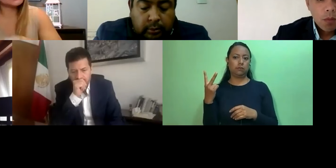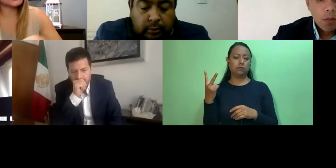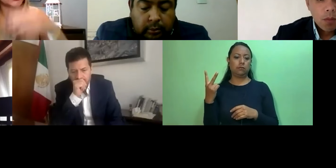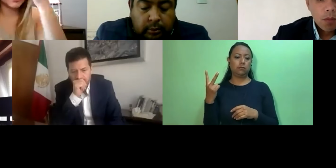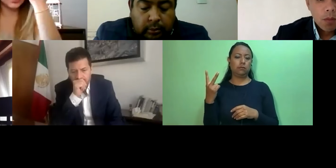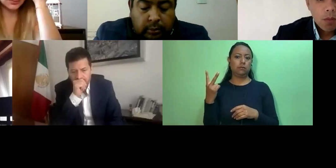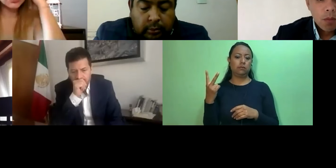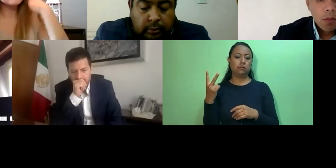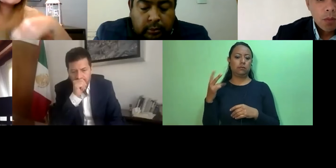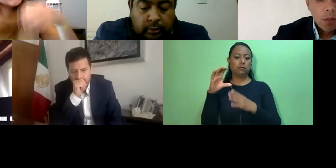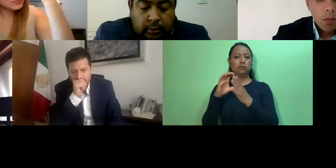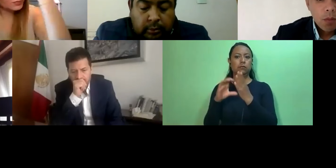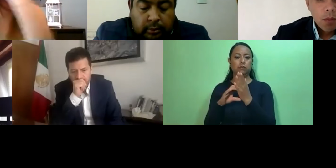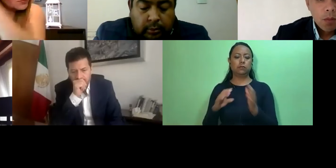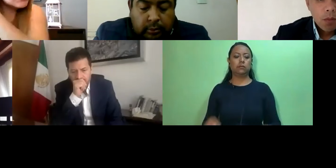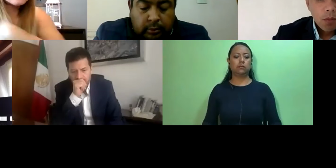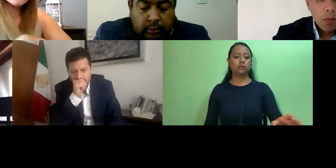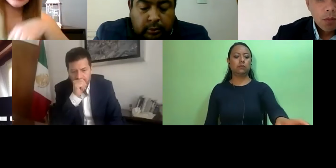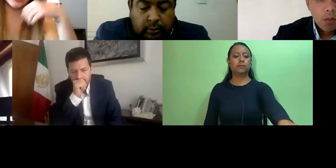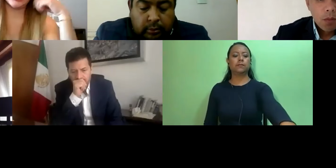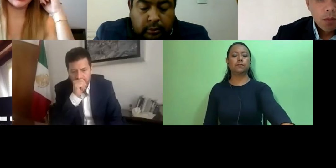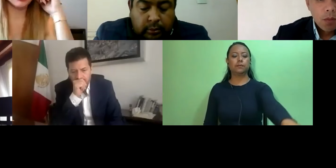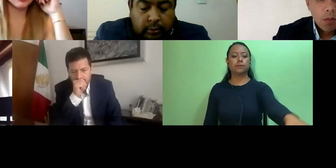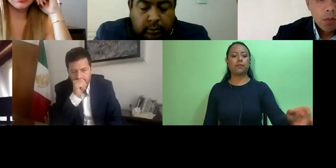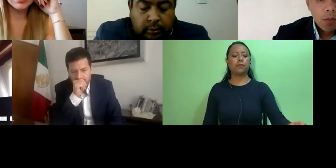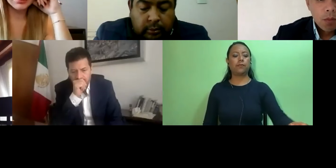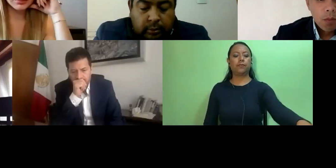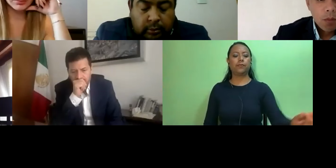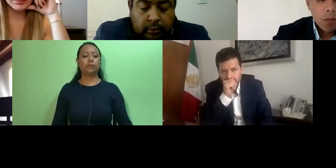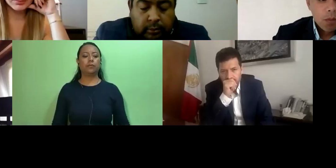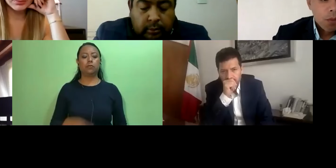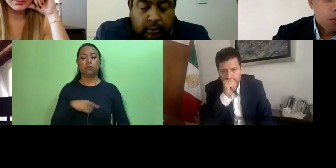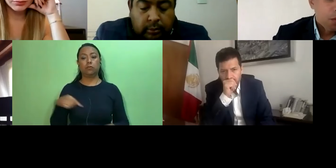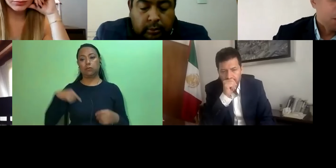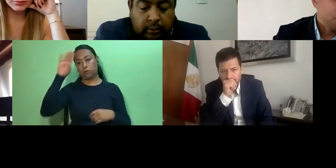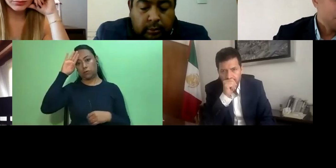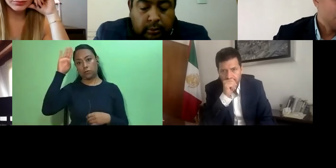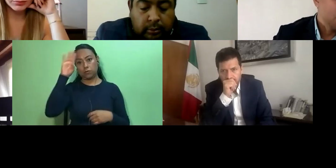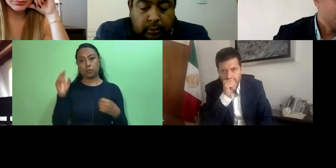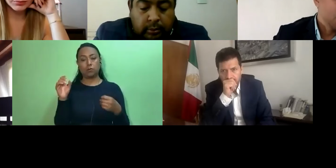del código. No consideramos de ninguna manera que se trate de